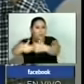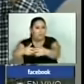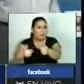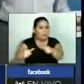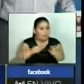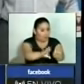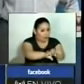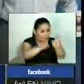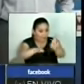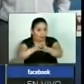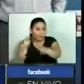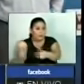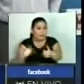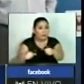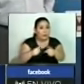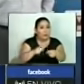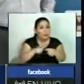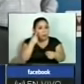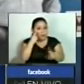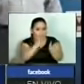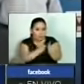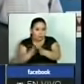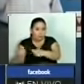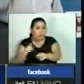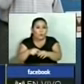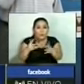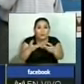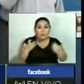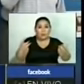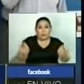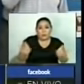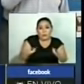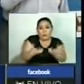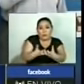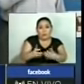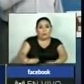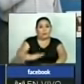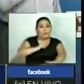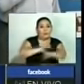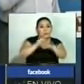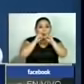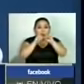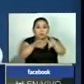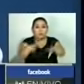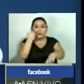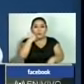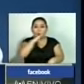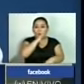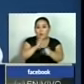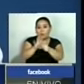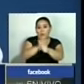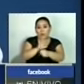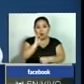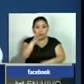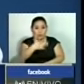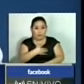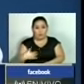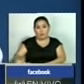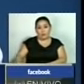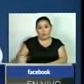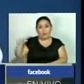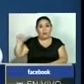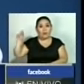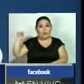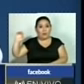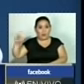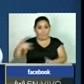las necesidades, con un plan que evita aglomeraciones para la no propagación del virus. Manifestó el presidente de la ANEP, Javier